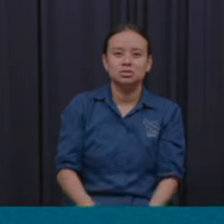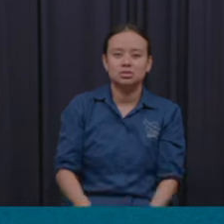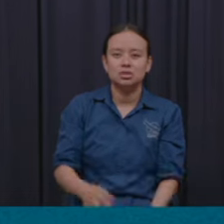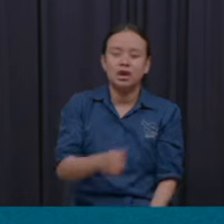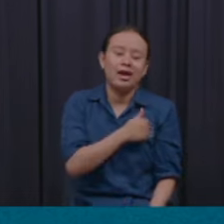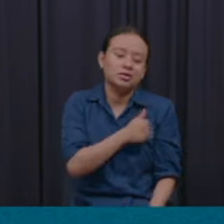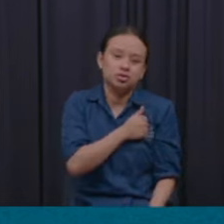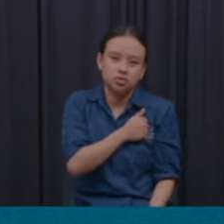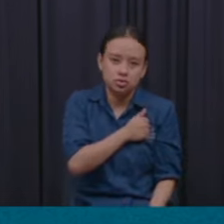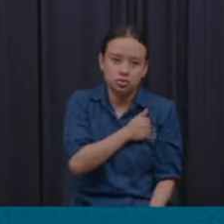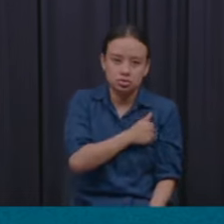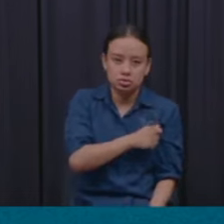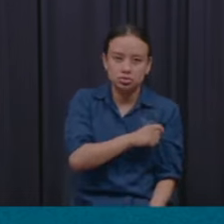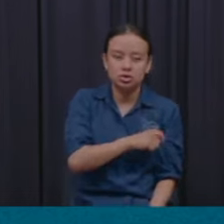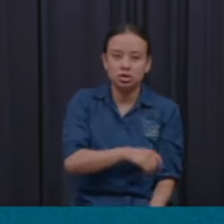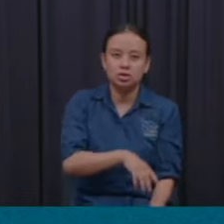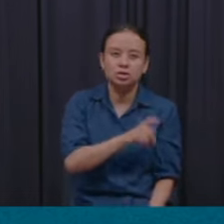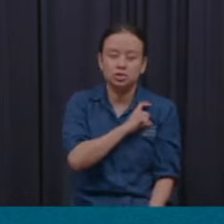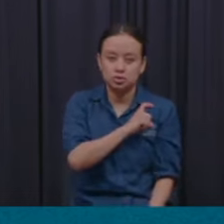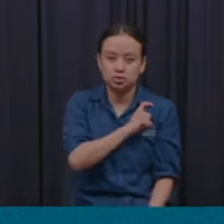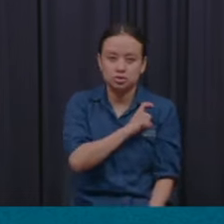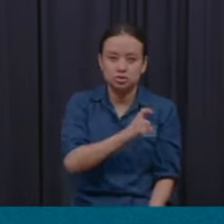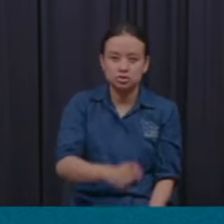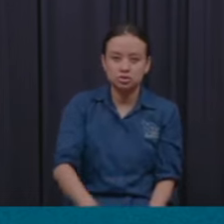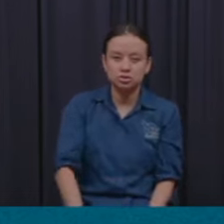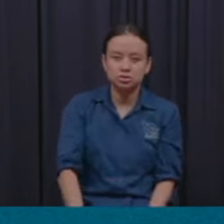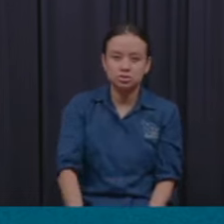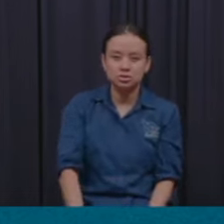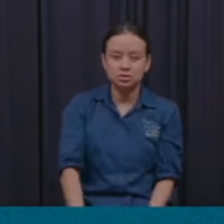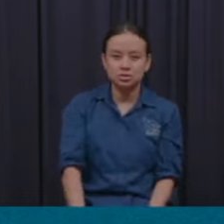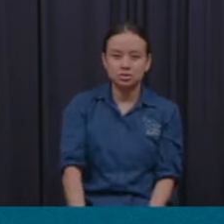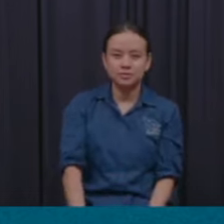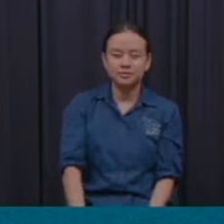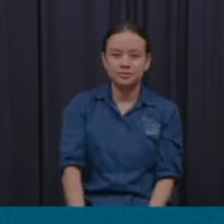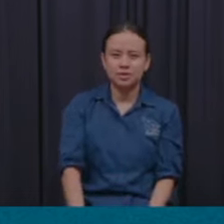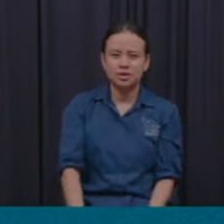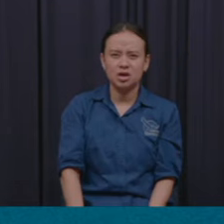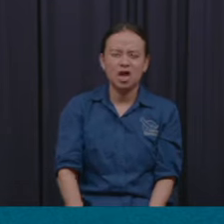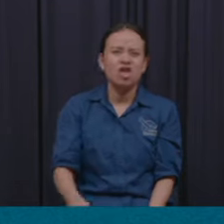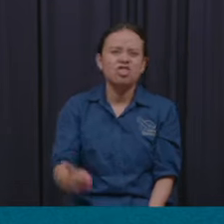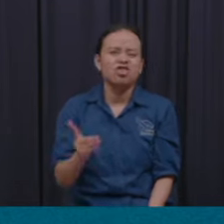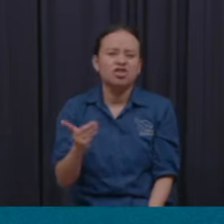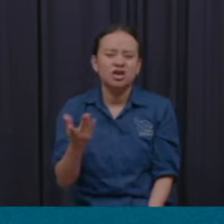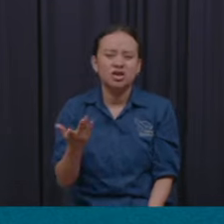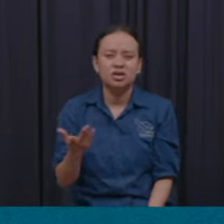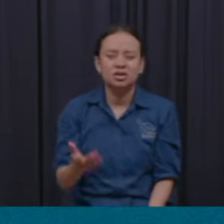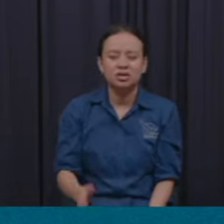dos buenas nalgadas para que, no es ningún demonio, es nada más dos nalgadas y se le pasa.